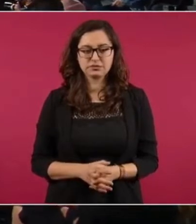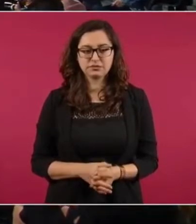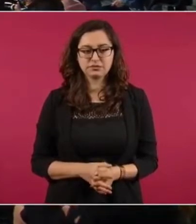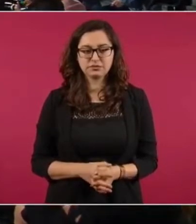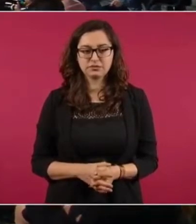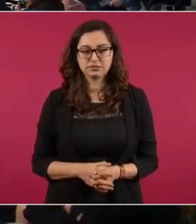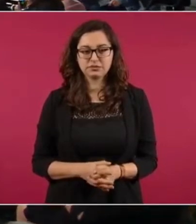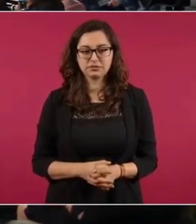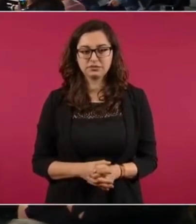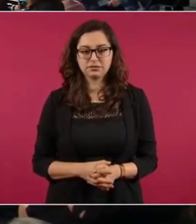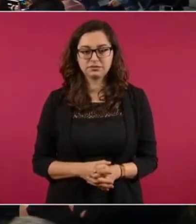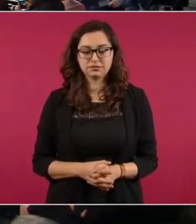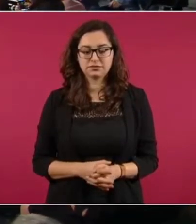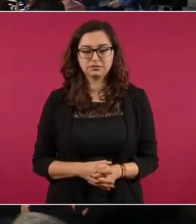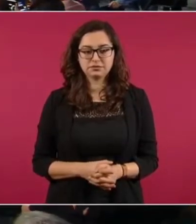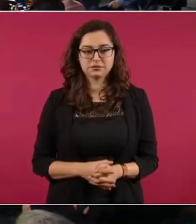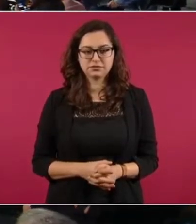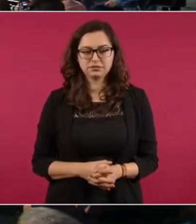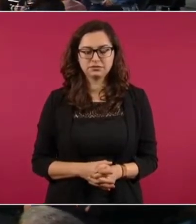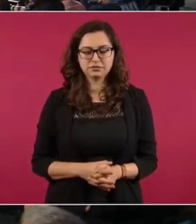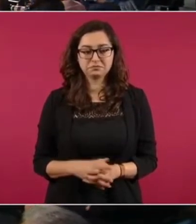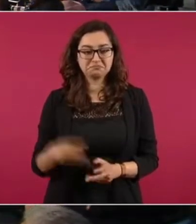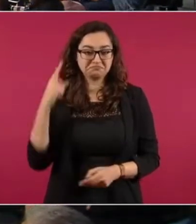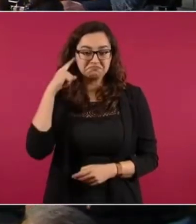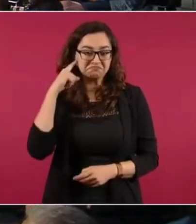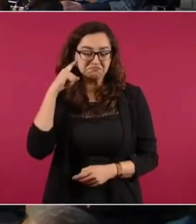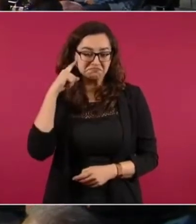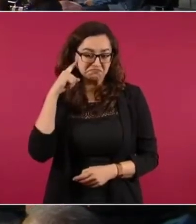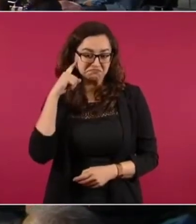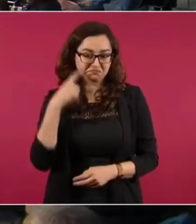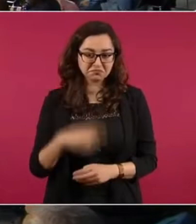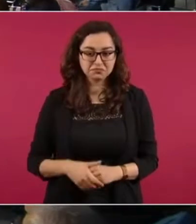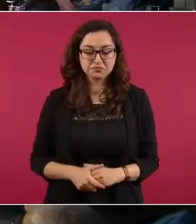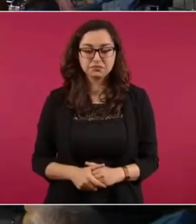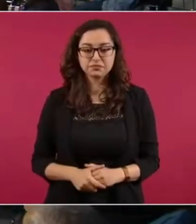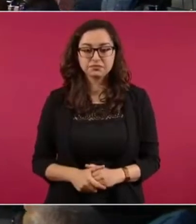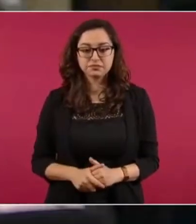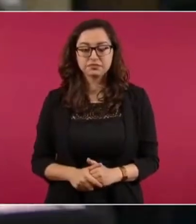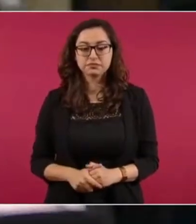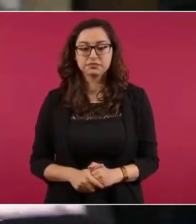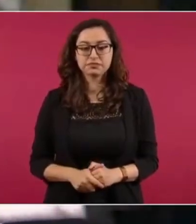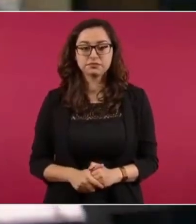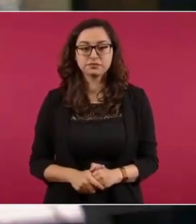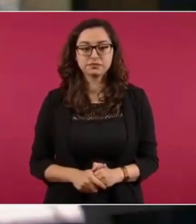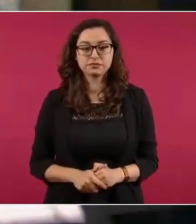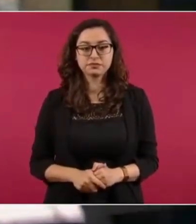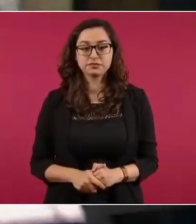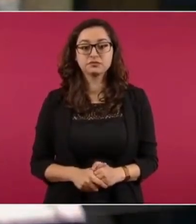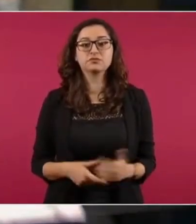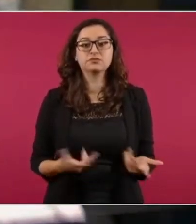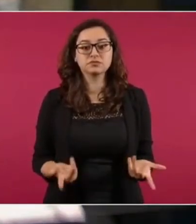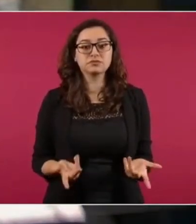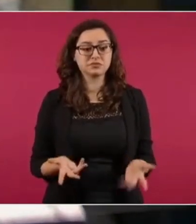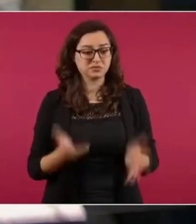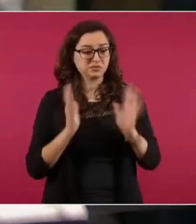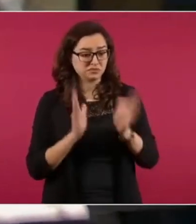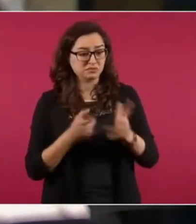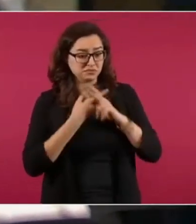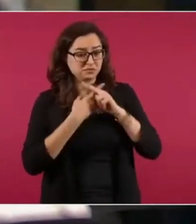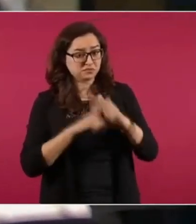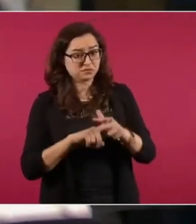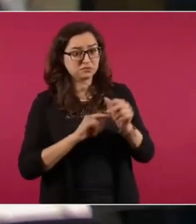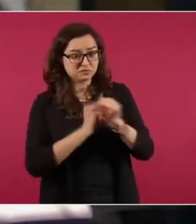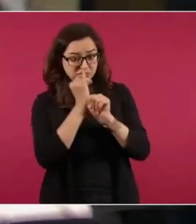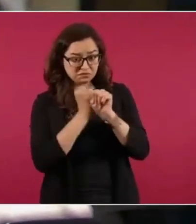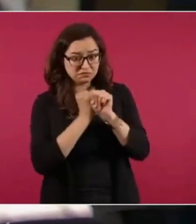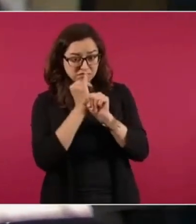ejército por el caso de la niña pequeña que murió consecuencia. Sí, pero se está haciendo la investigación. Se sabe en Tamaulipas